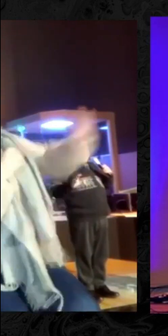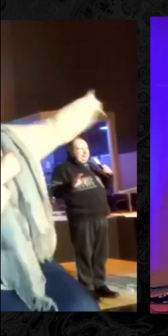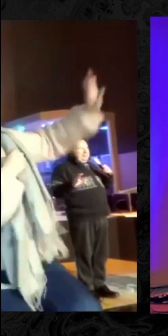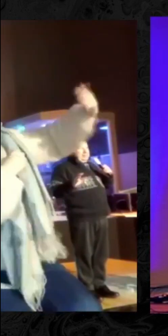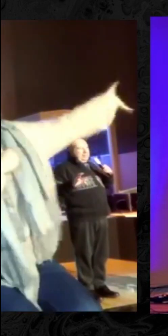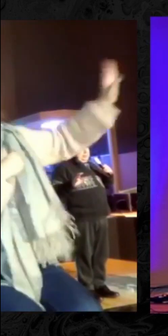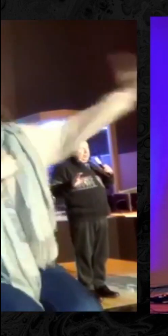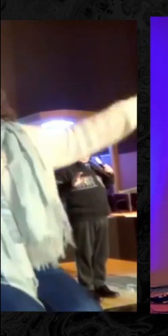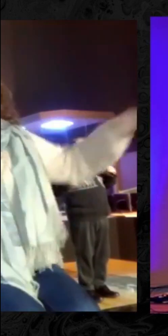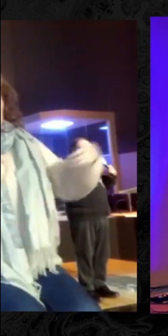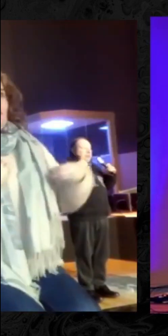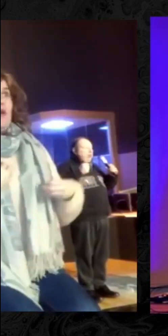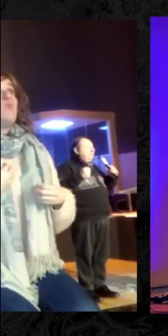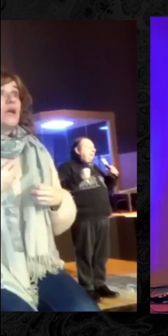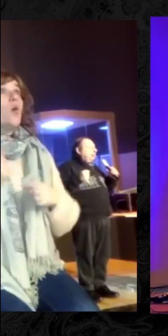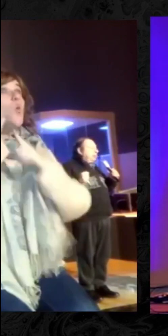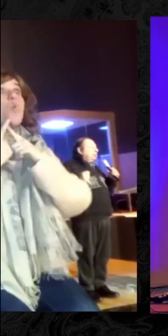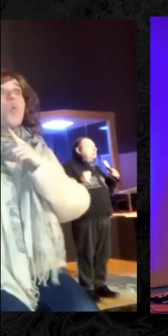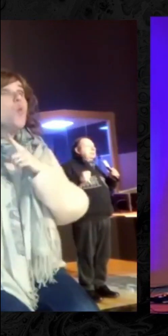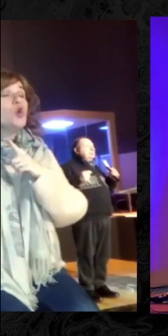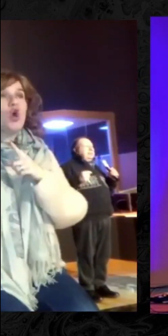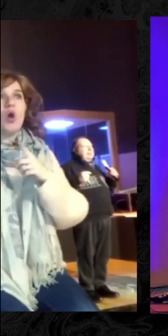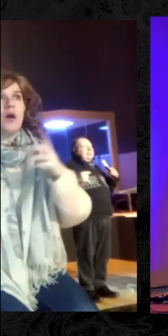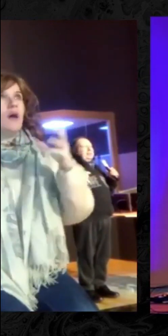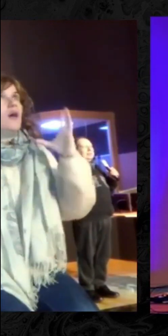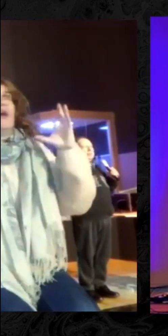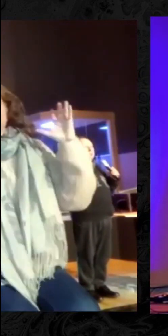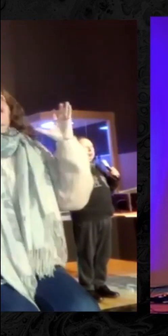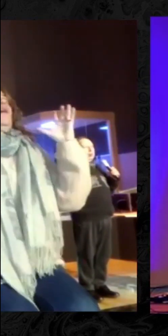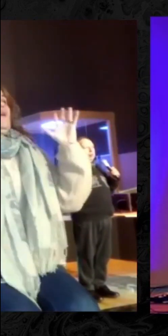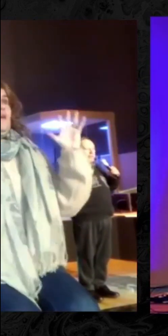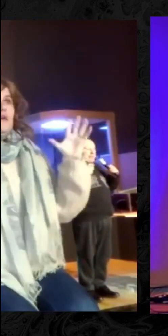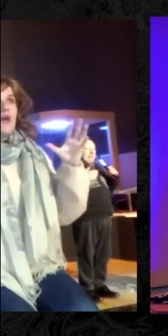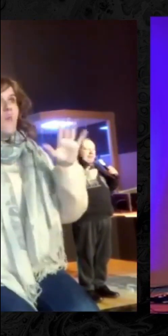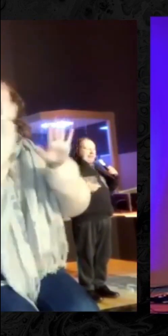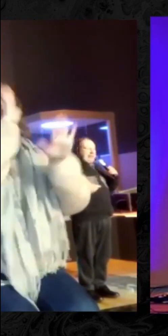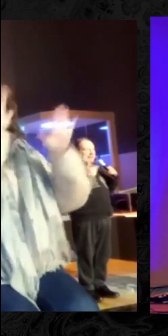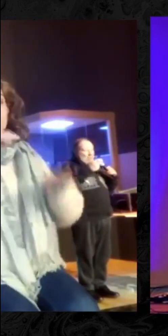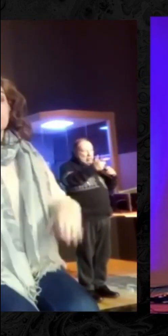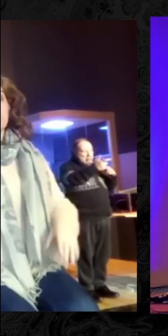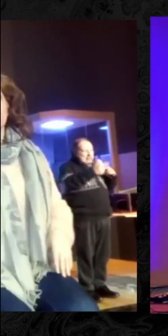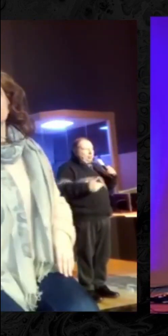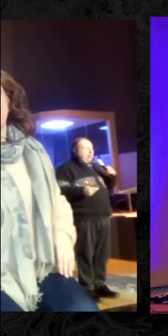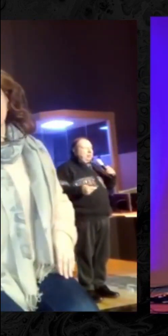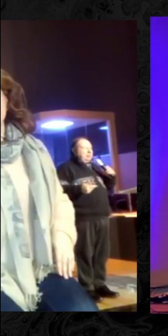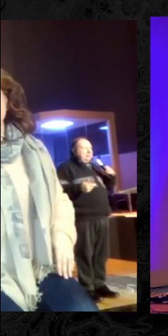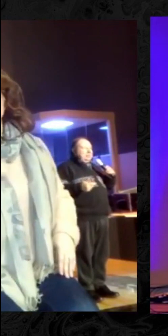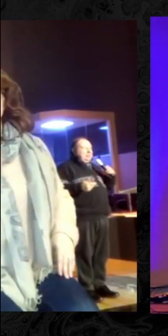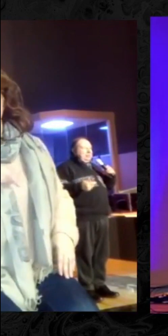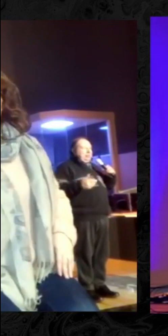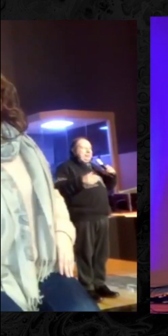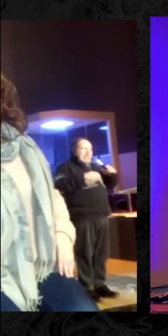grande porque uno de ellos quedó despavorido cuando le dije tienes demonio estás endemoniado